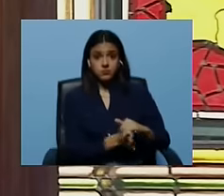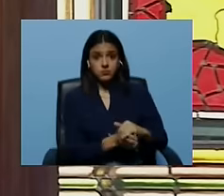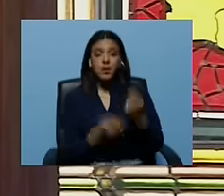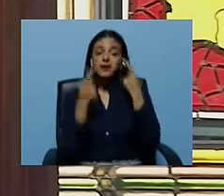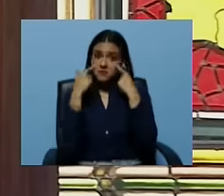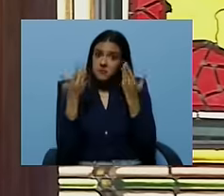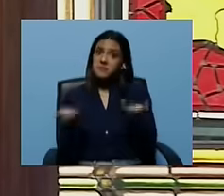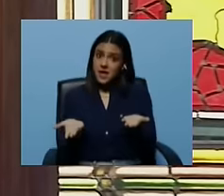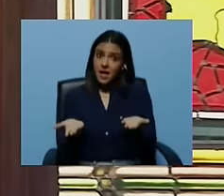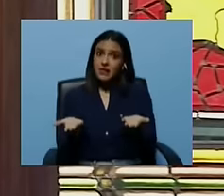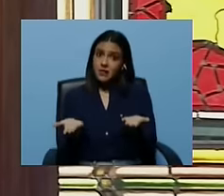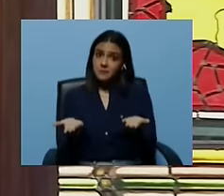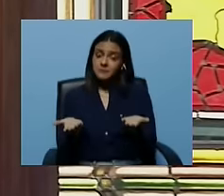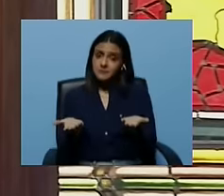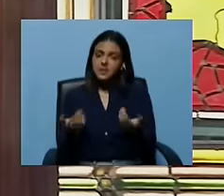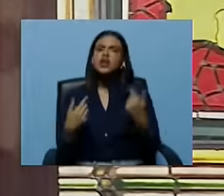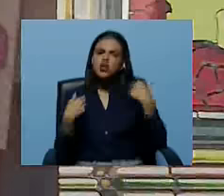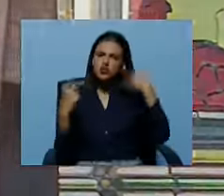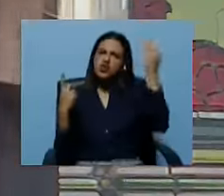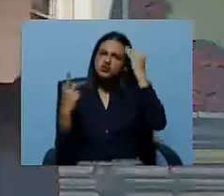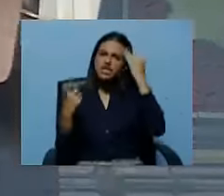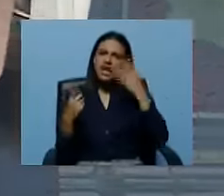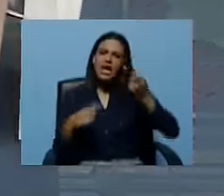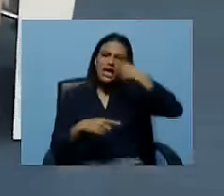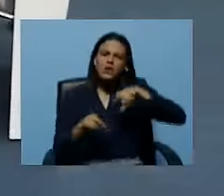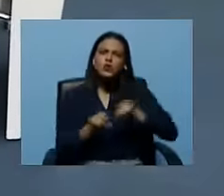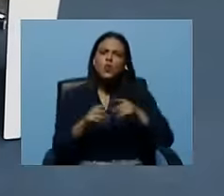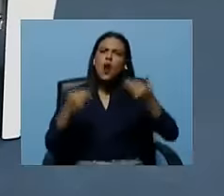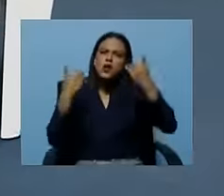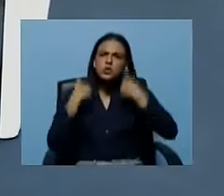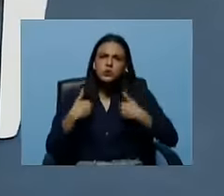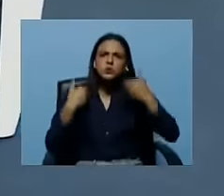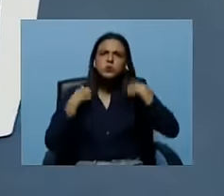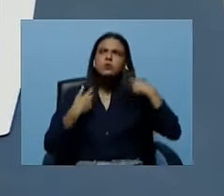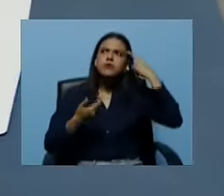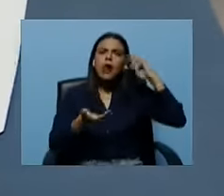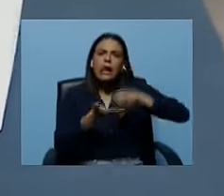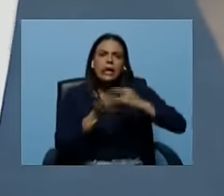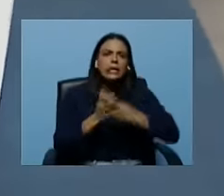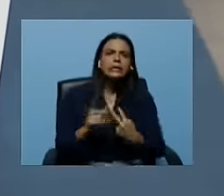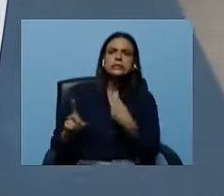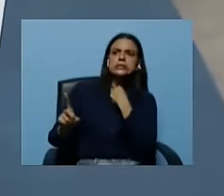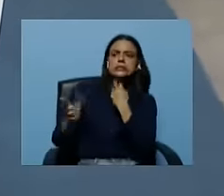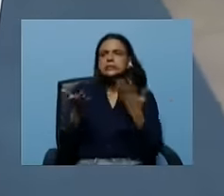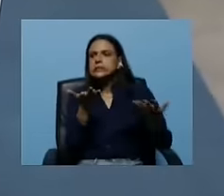fíjense que yo sé que lo que parimos, ¿verdad?